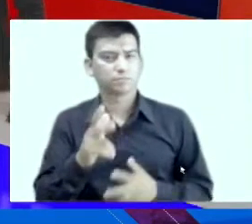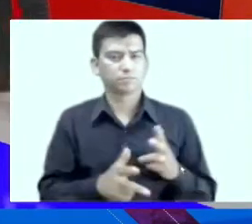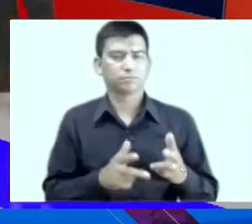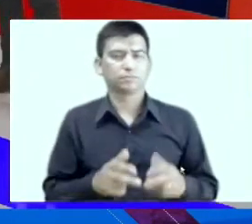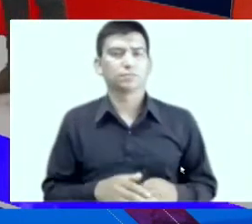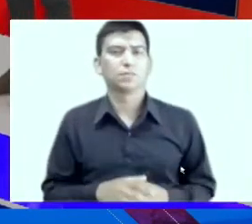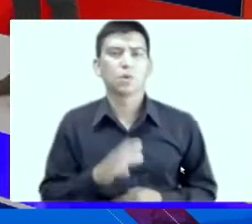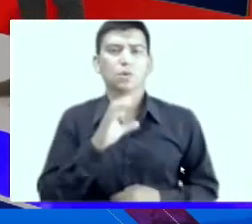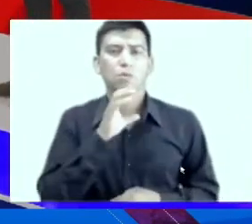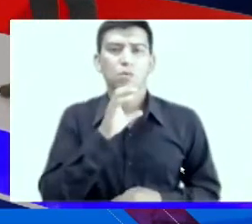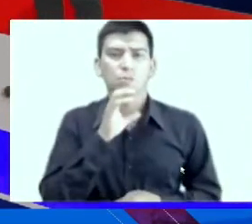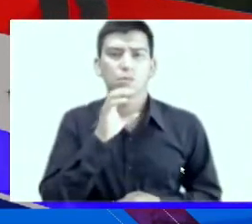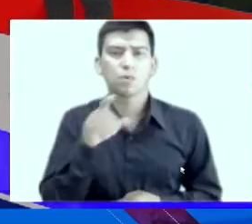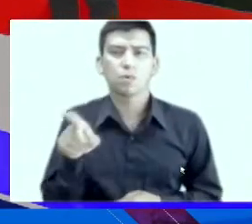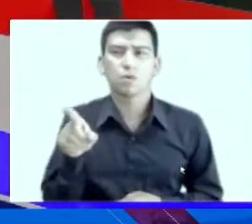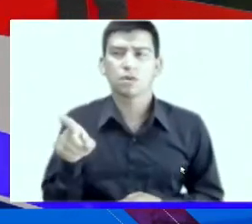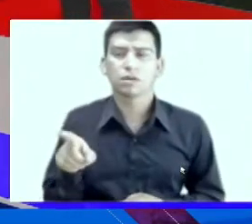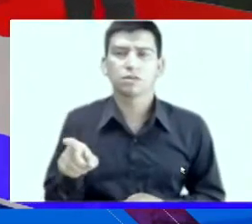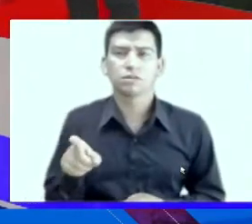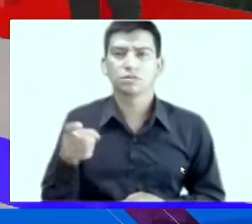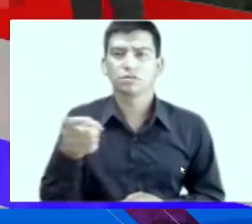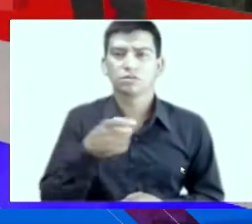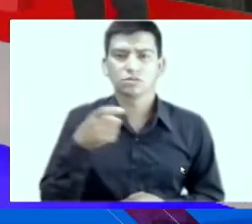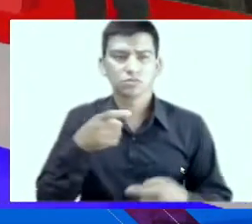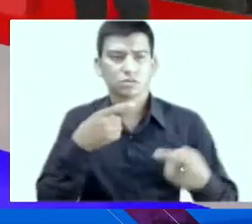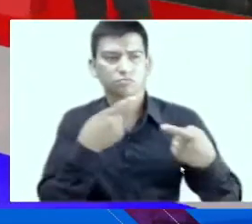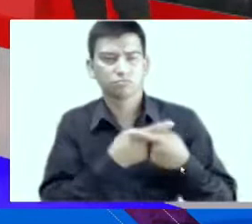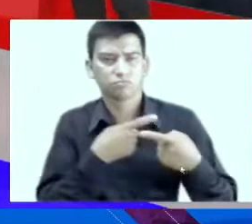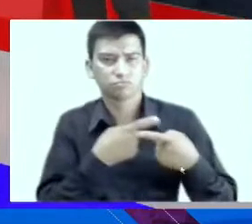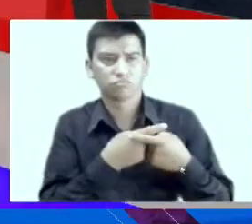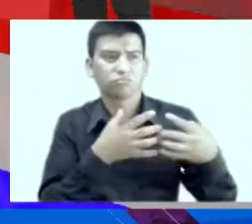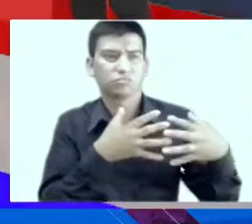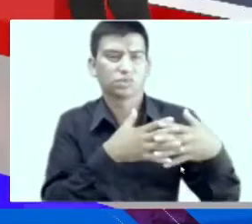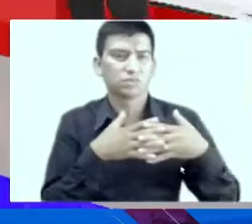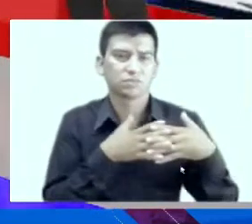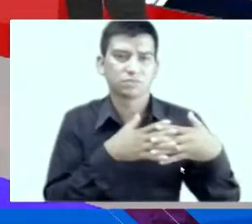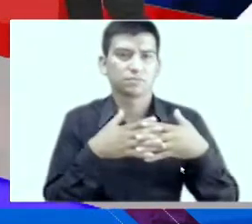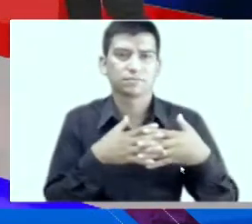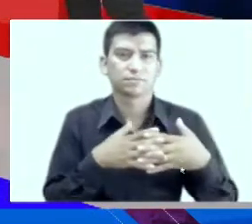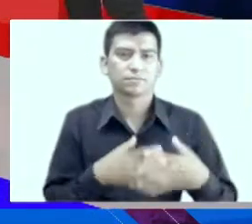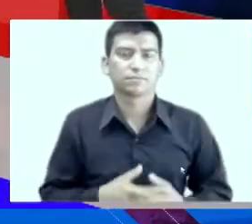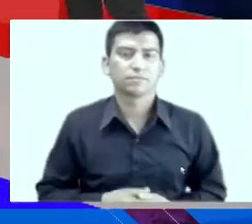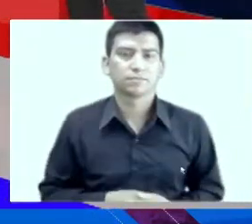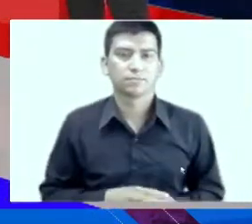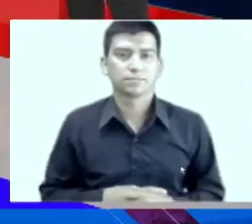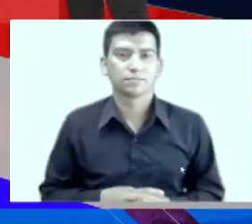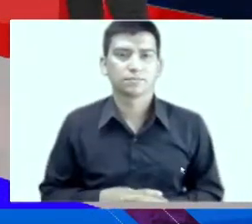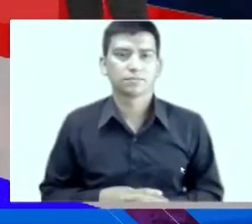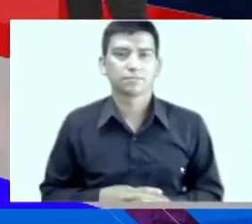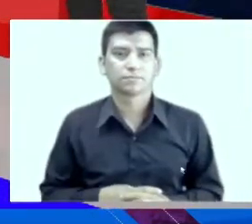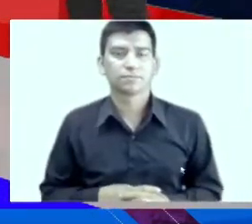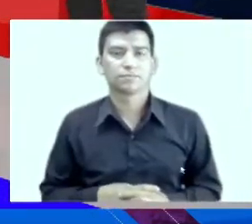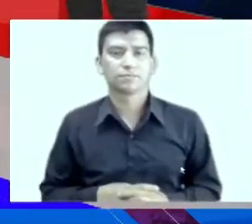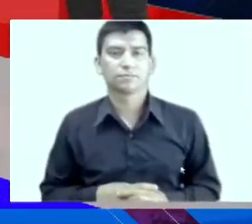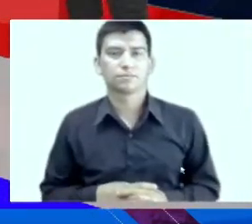este conflicto Rusia versus Estados Unidos? Sí, porque al final vamos a poner a los protagonistas, si me